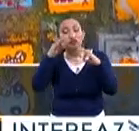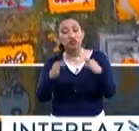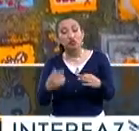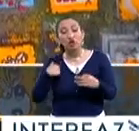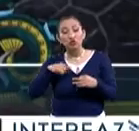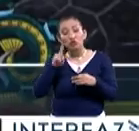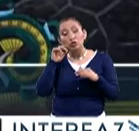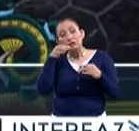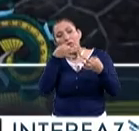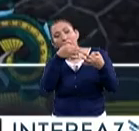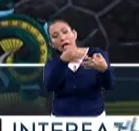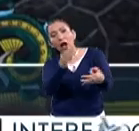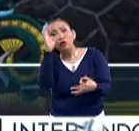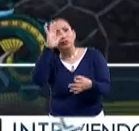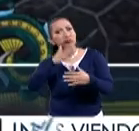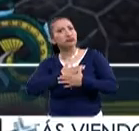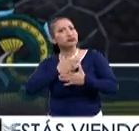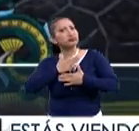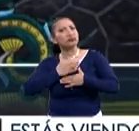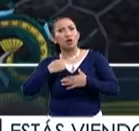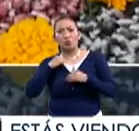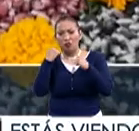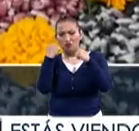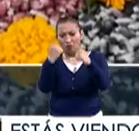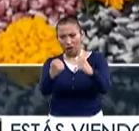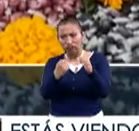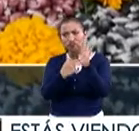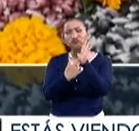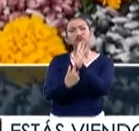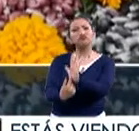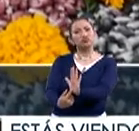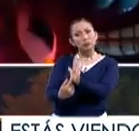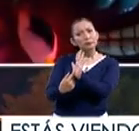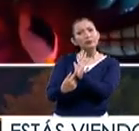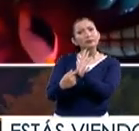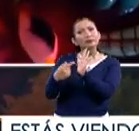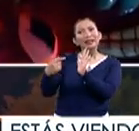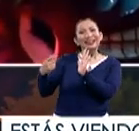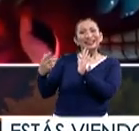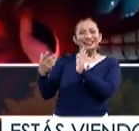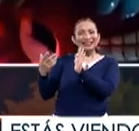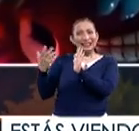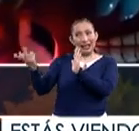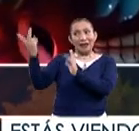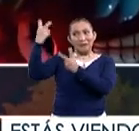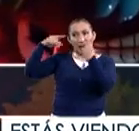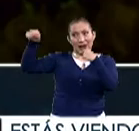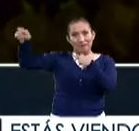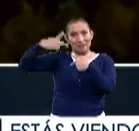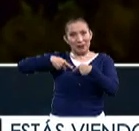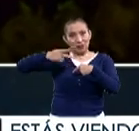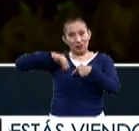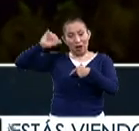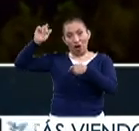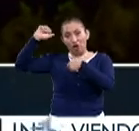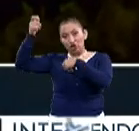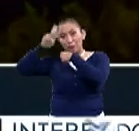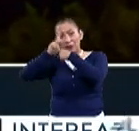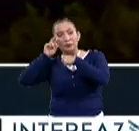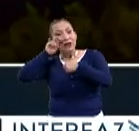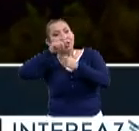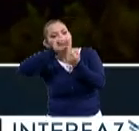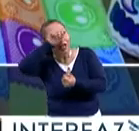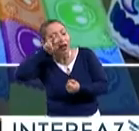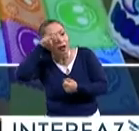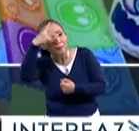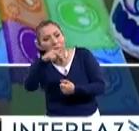un polo cultural propio, con mucha fuerza y que vienen justamente a ver lo